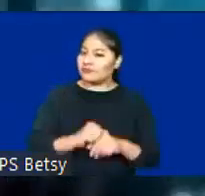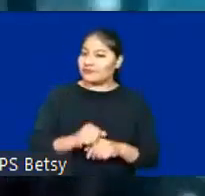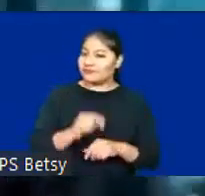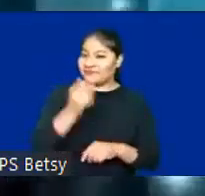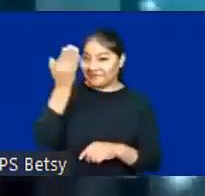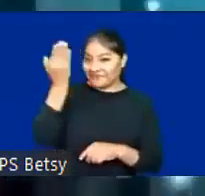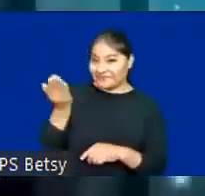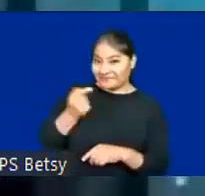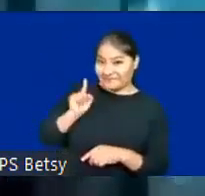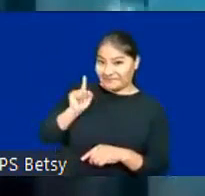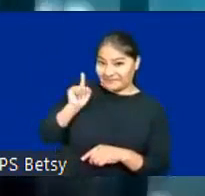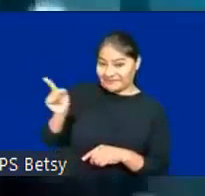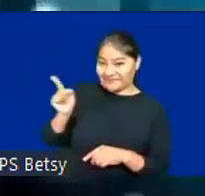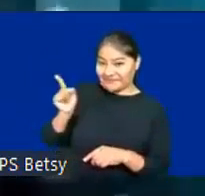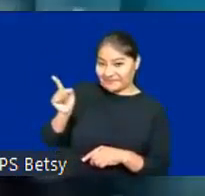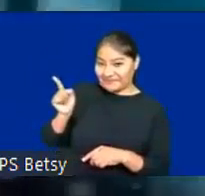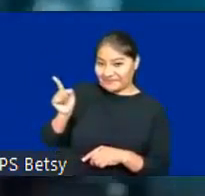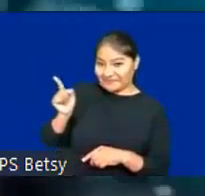En el caso de SUNAR,